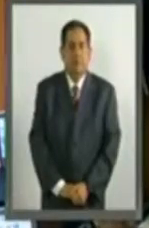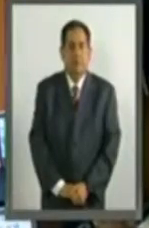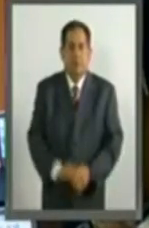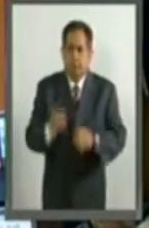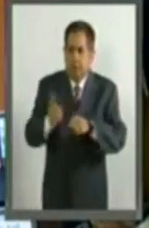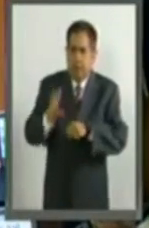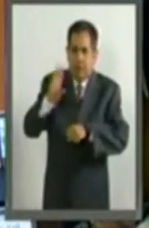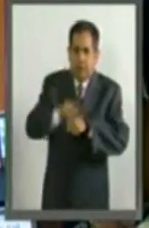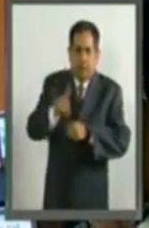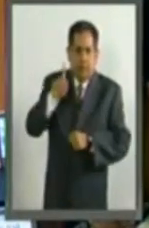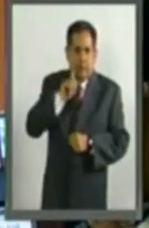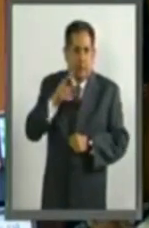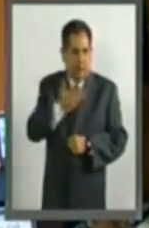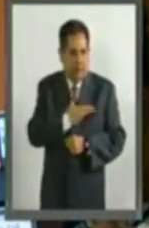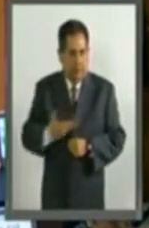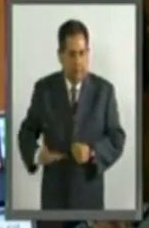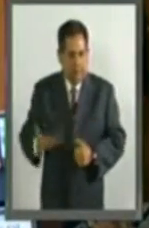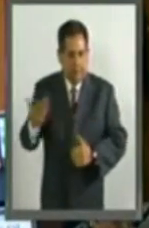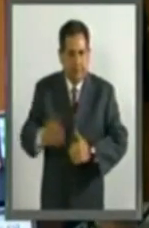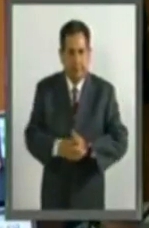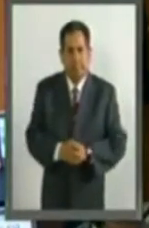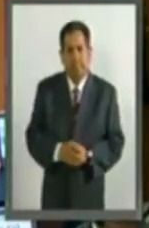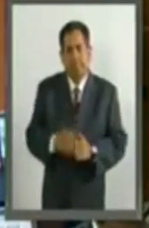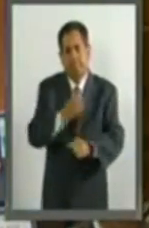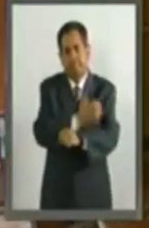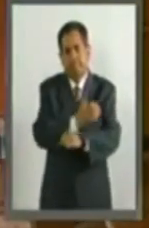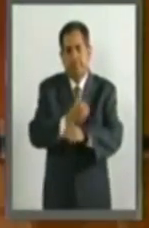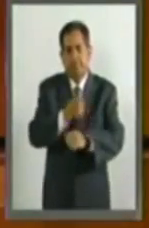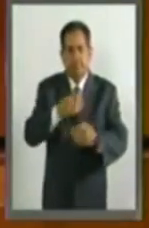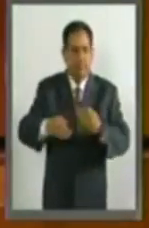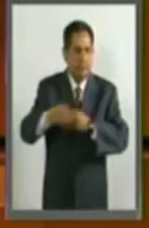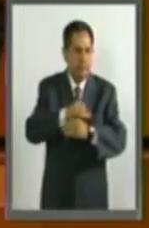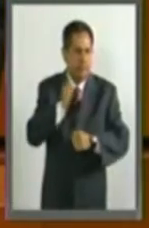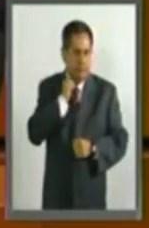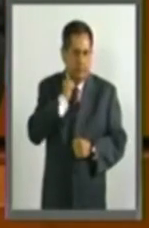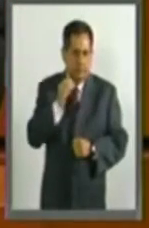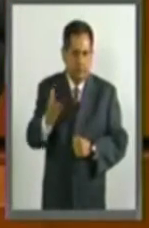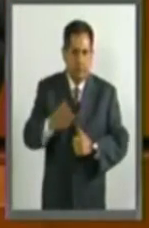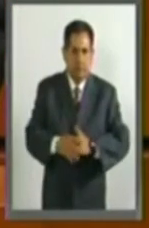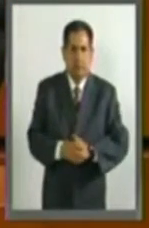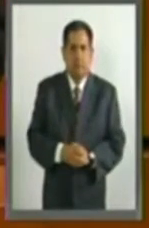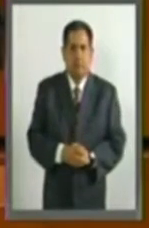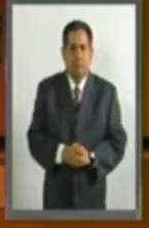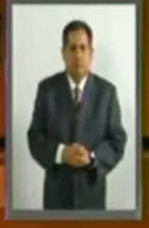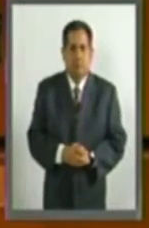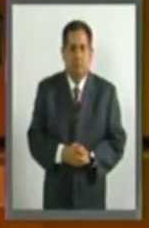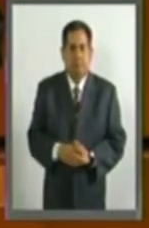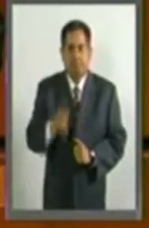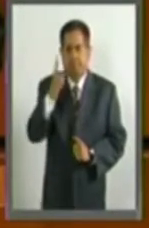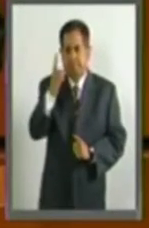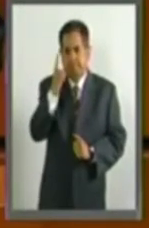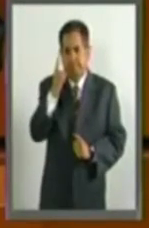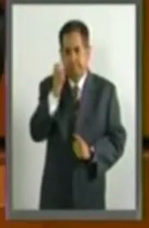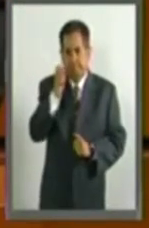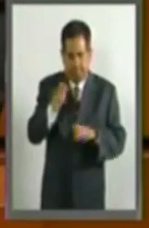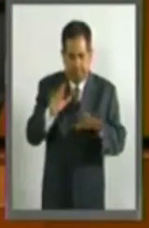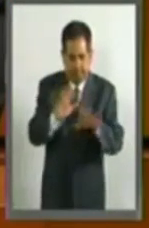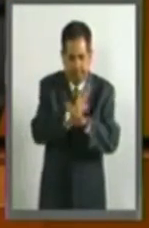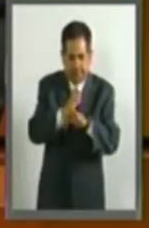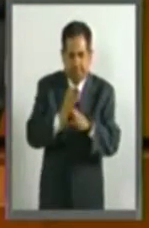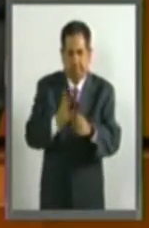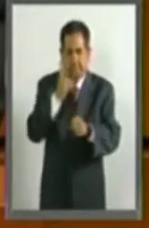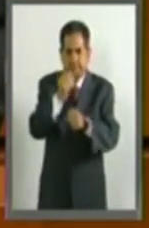Con su venia, señora presidenta, compañeras y compañeros senadores, una de las reformas